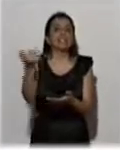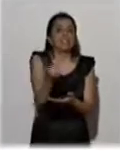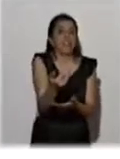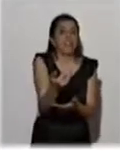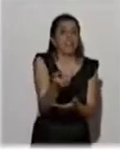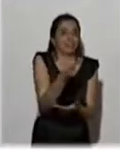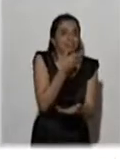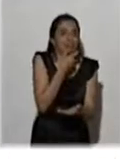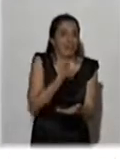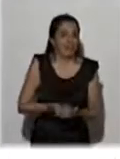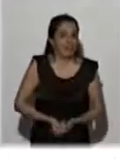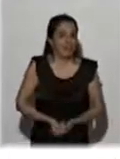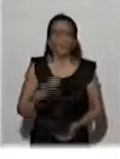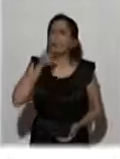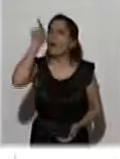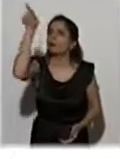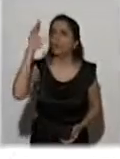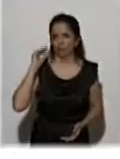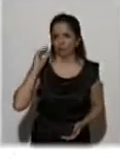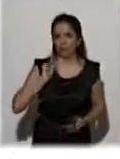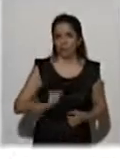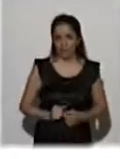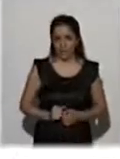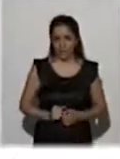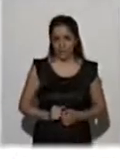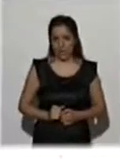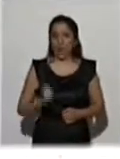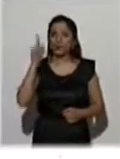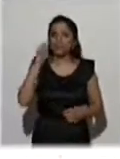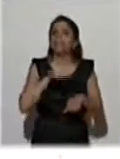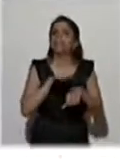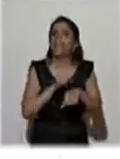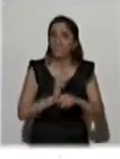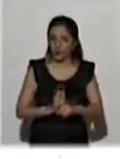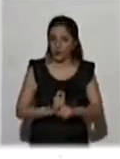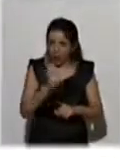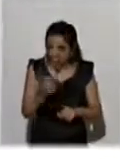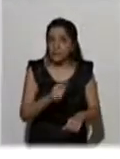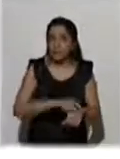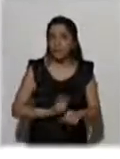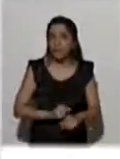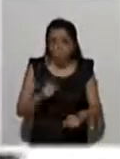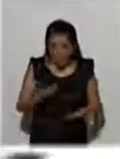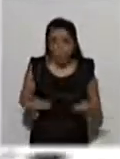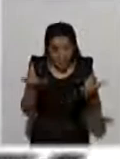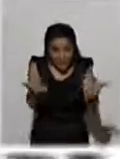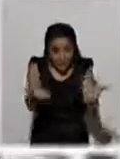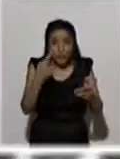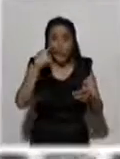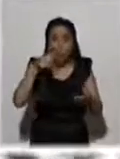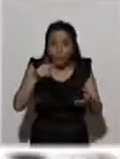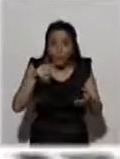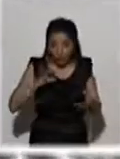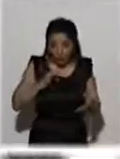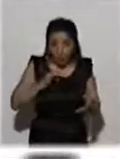negocio? Doctor de la Sota, quiero creer que está a tiempo. Demuéstrenos que sus últimos años de gobernador serán para luchar frontalmente